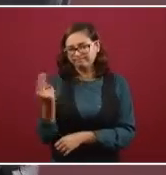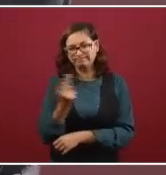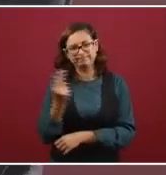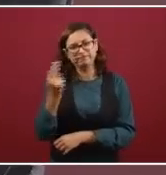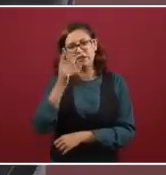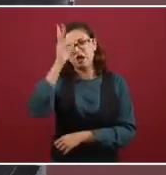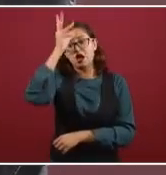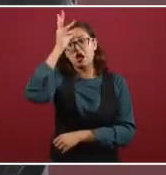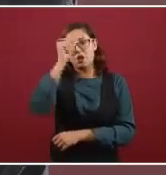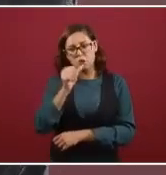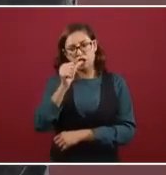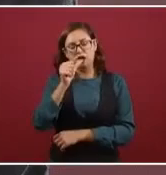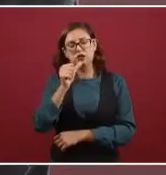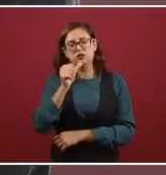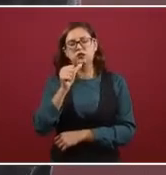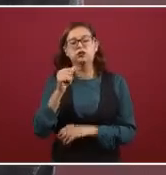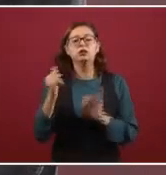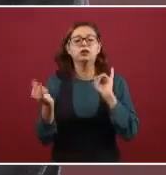y desde luego